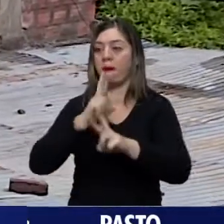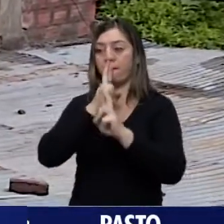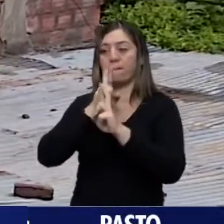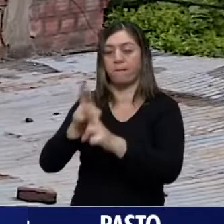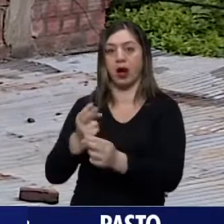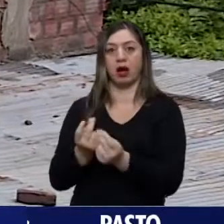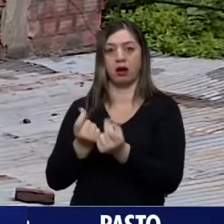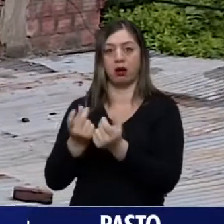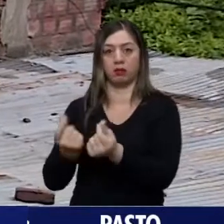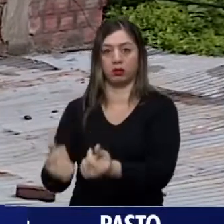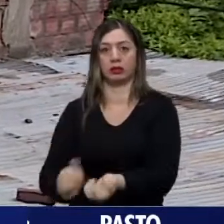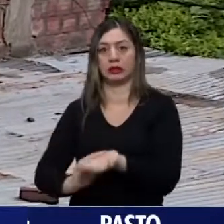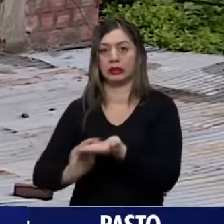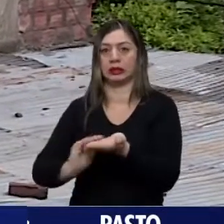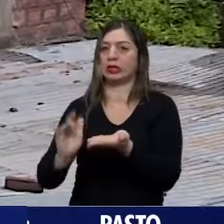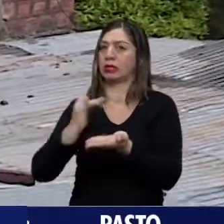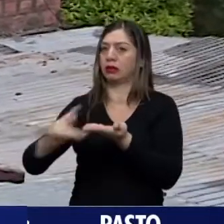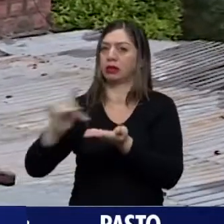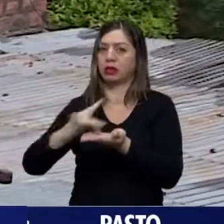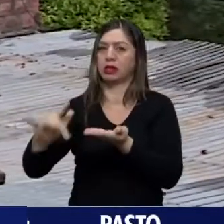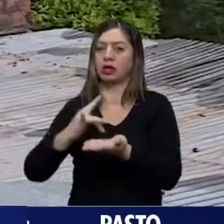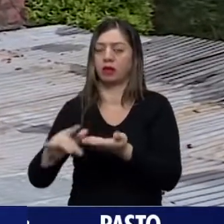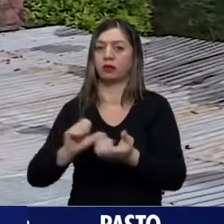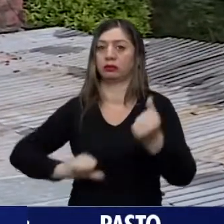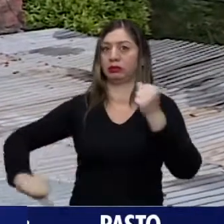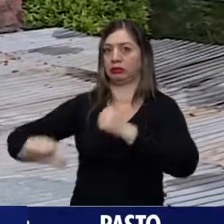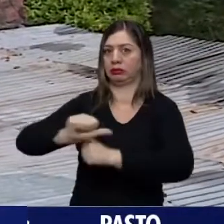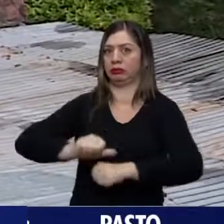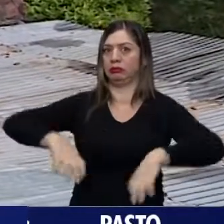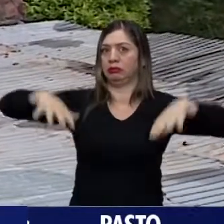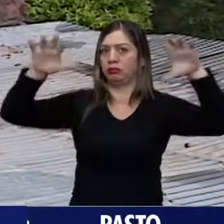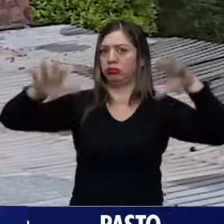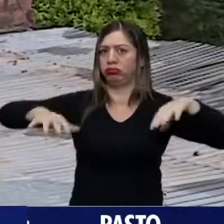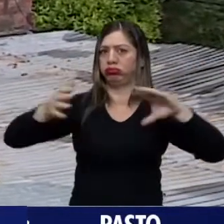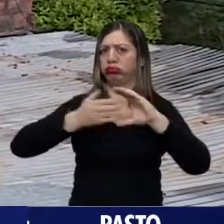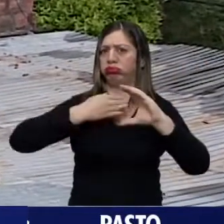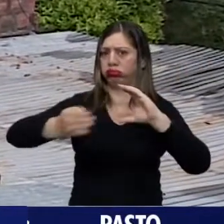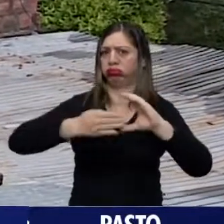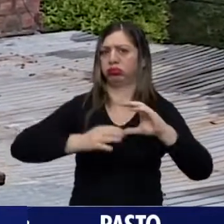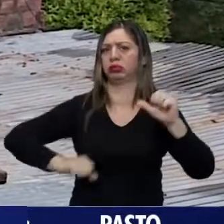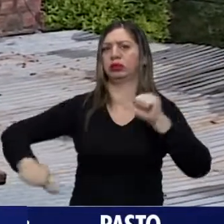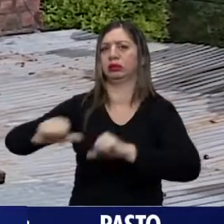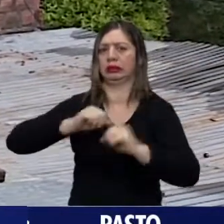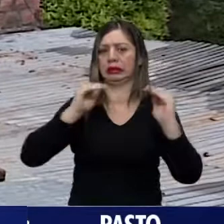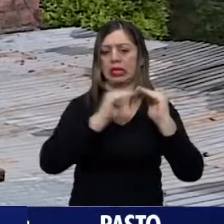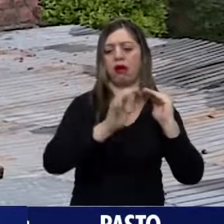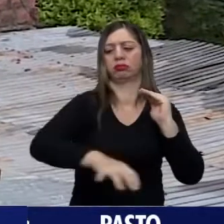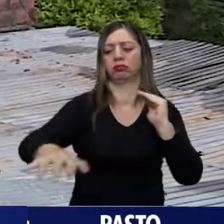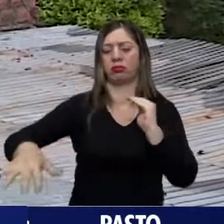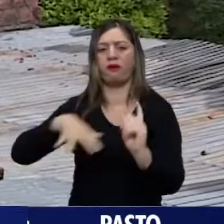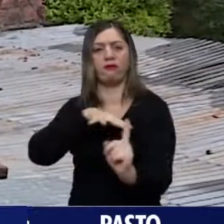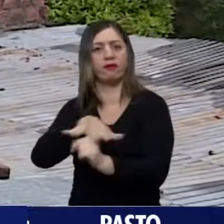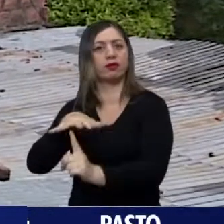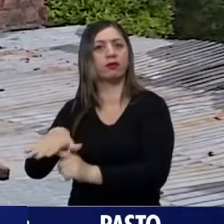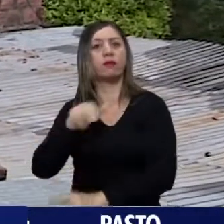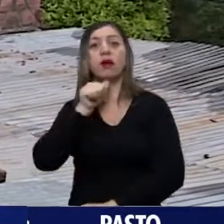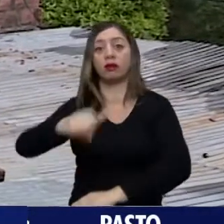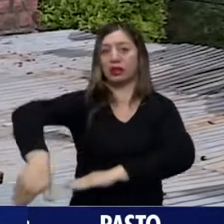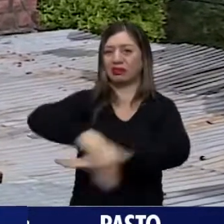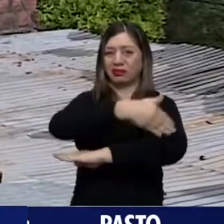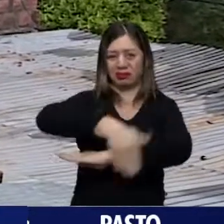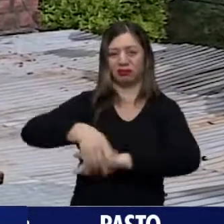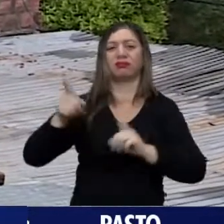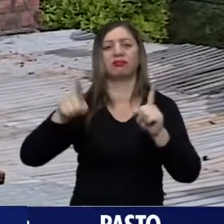y también se pueda intervenir de manera urgente, ya que con el cambio climático, pues las viviendas cada vez son más afectadas y las vías también